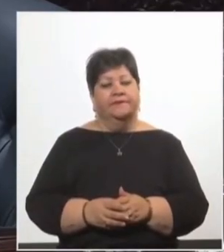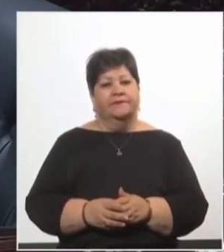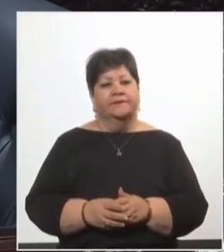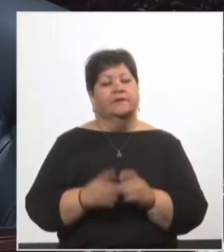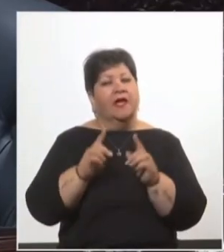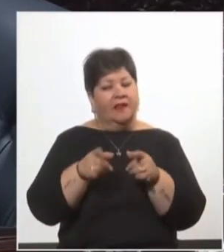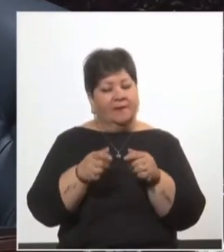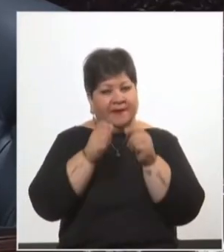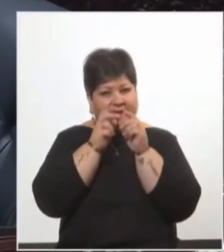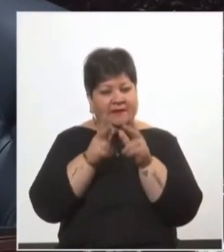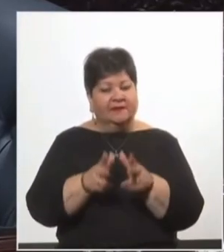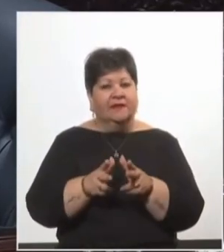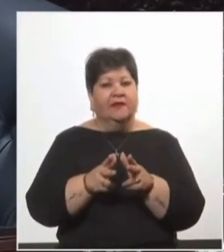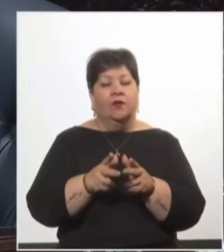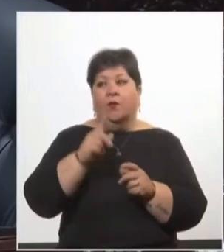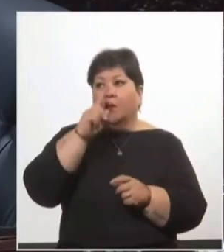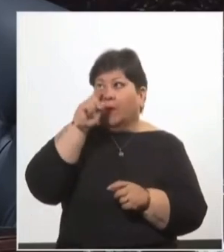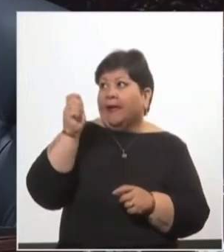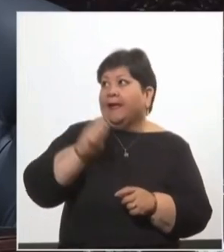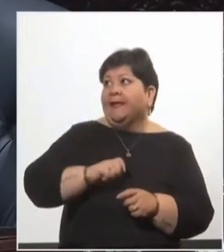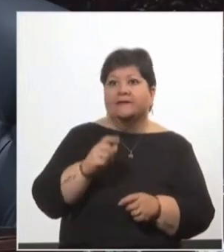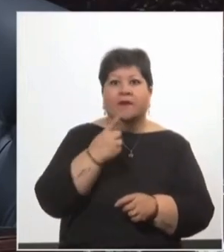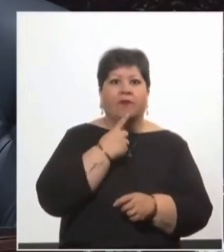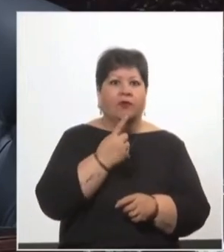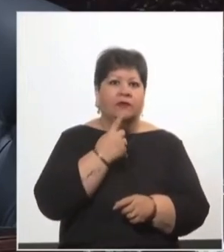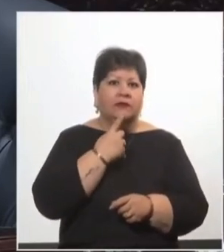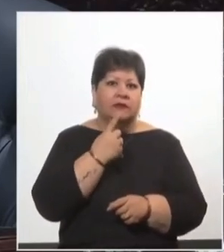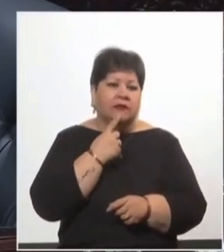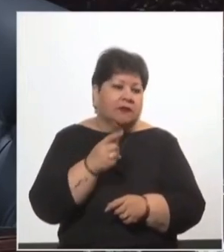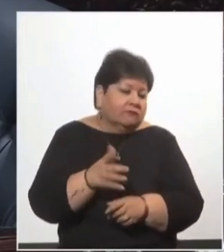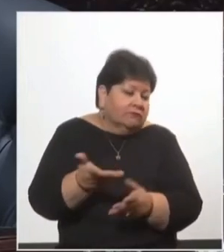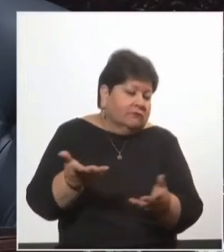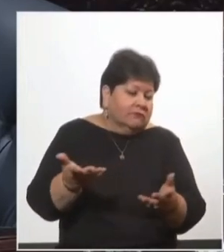También hay que decir que las urgencias políticas, que todos comprendemos,